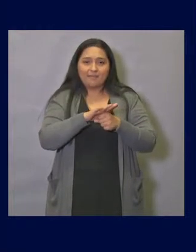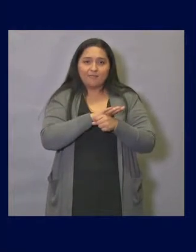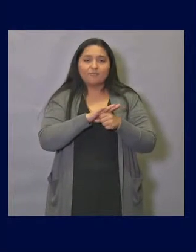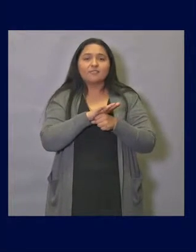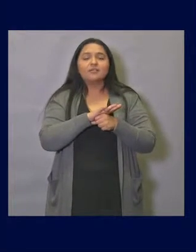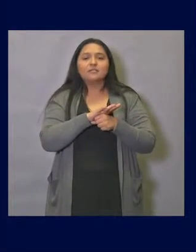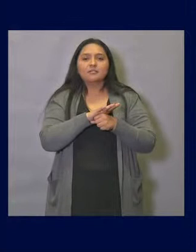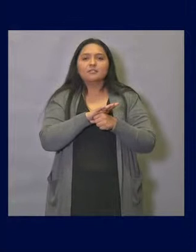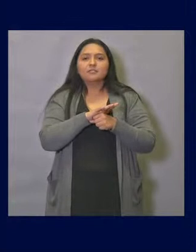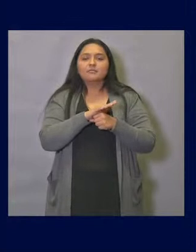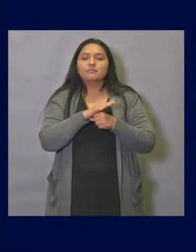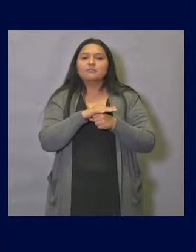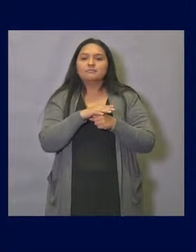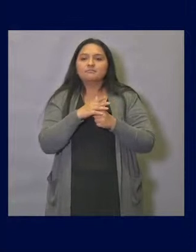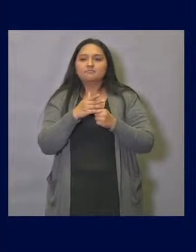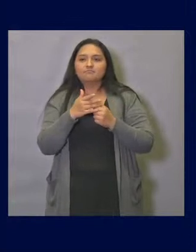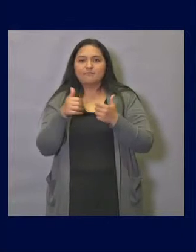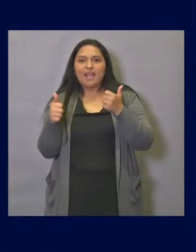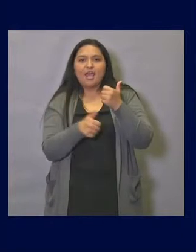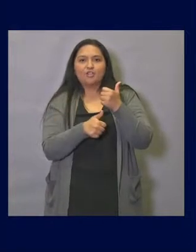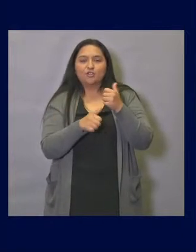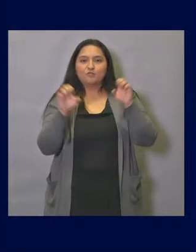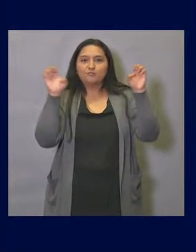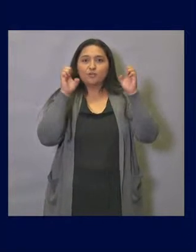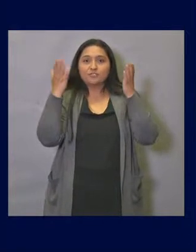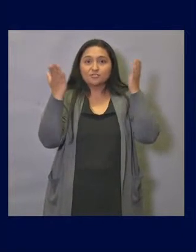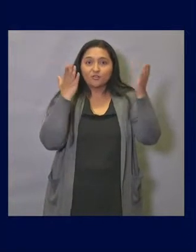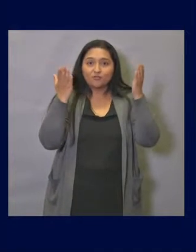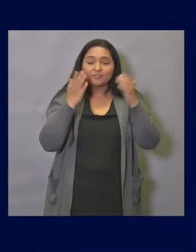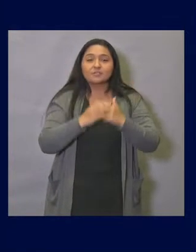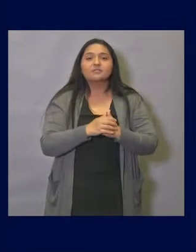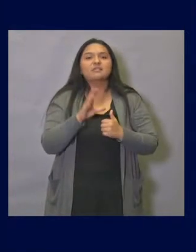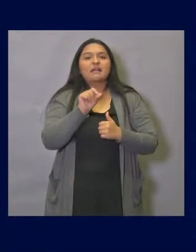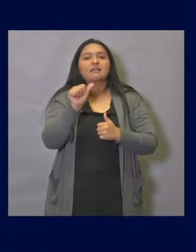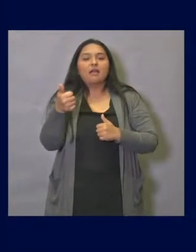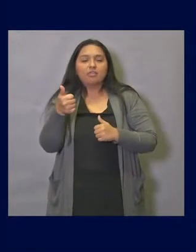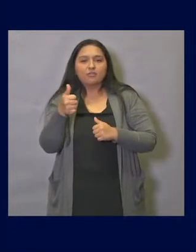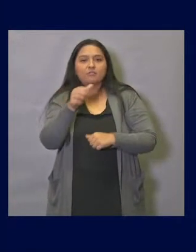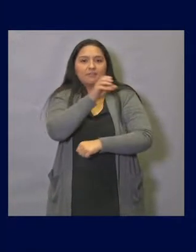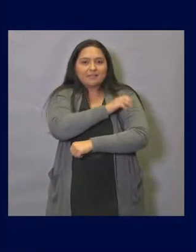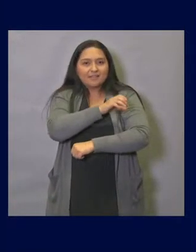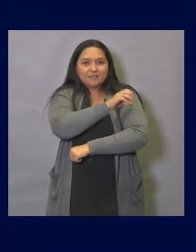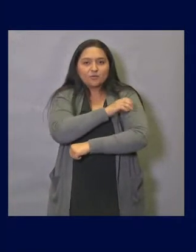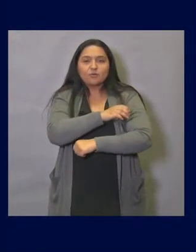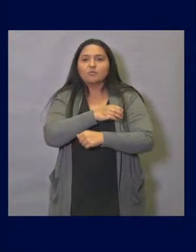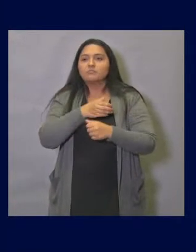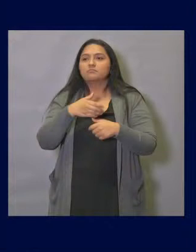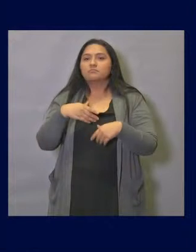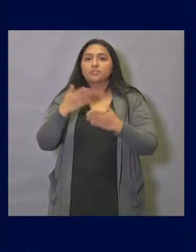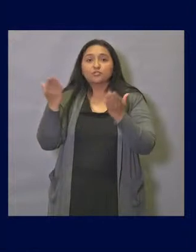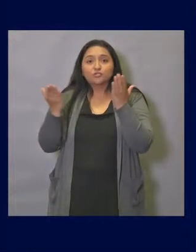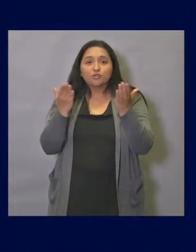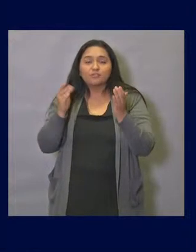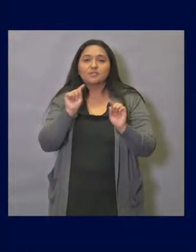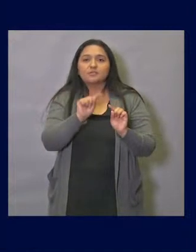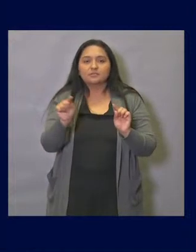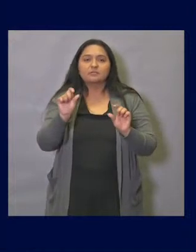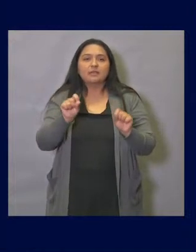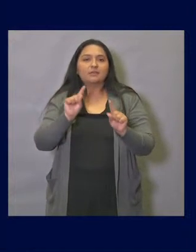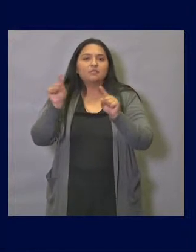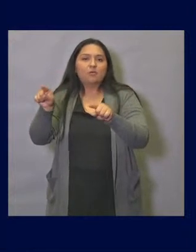los servicios de emergencias médicas y las partes interesadas de las clínicas de salud para administrar la